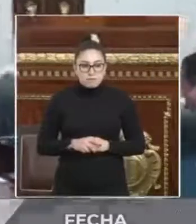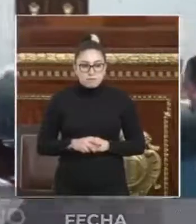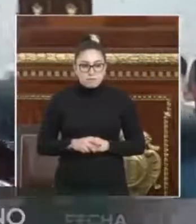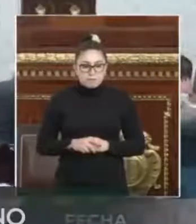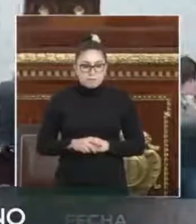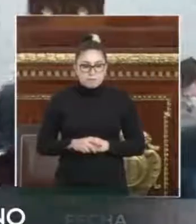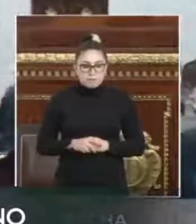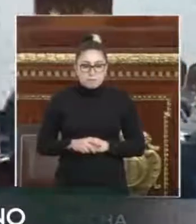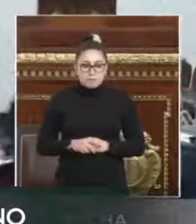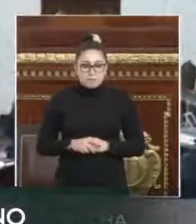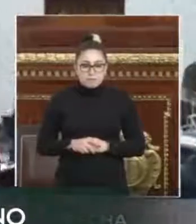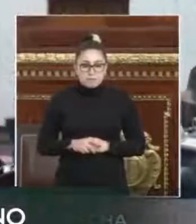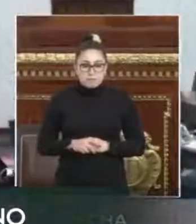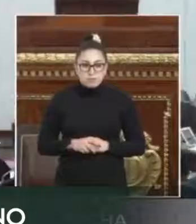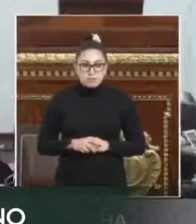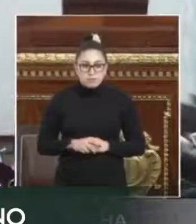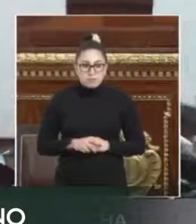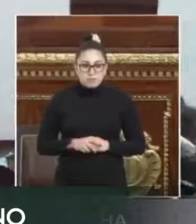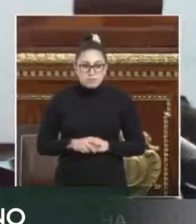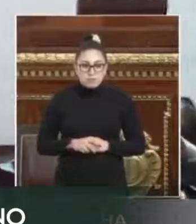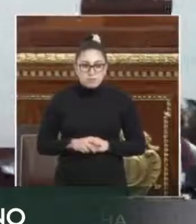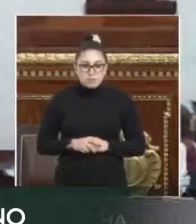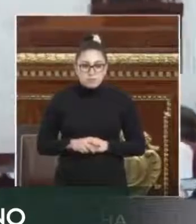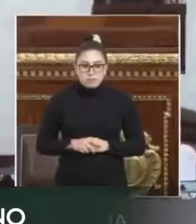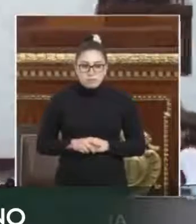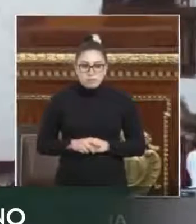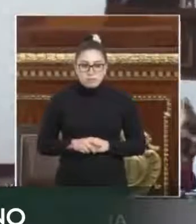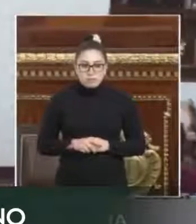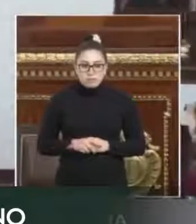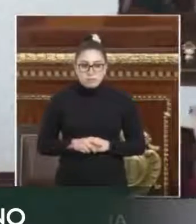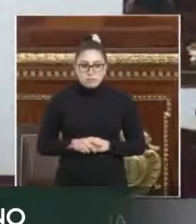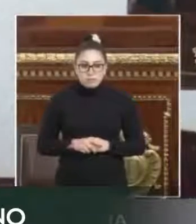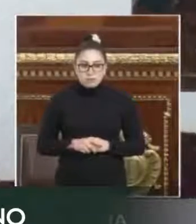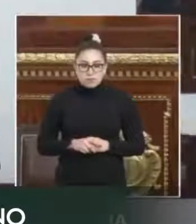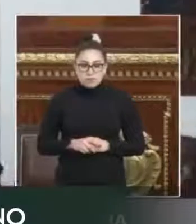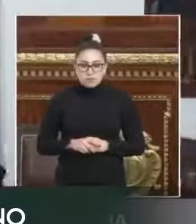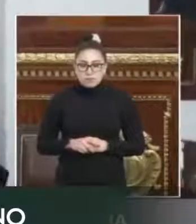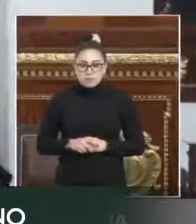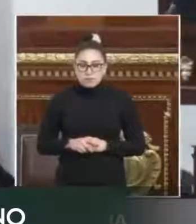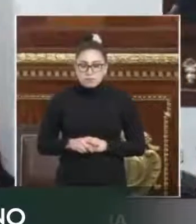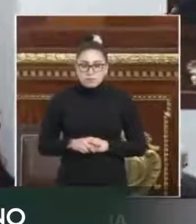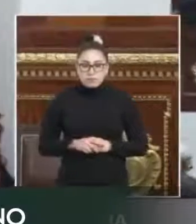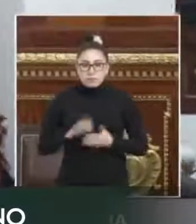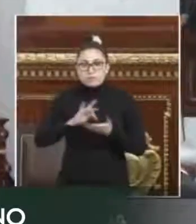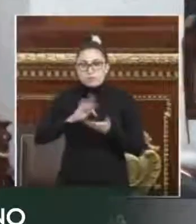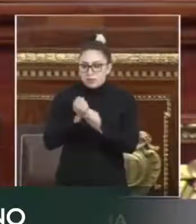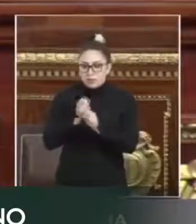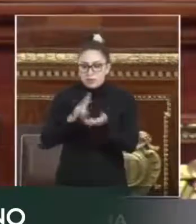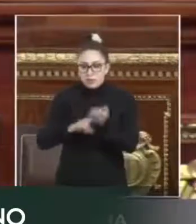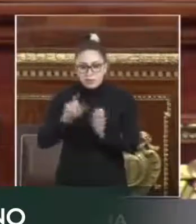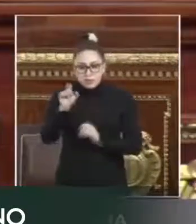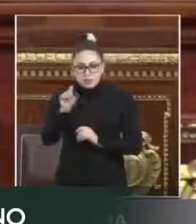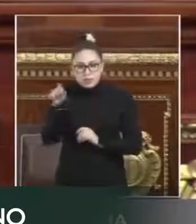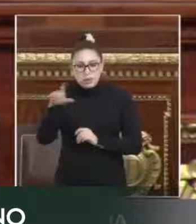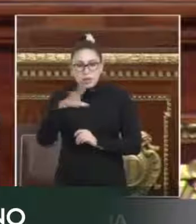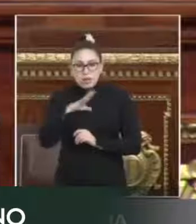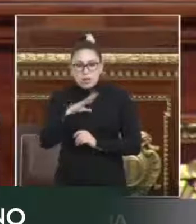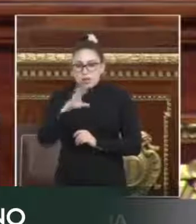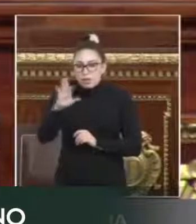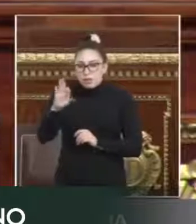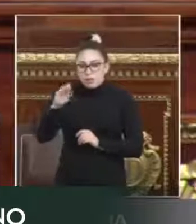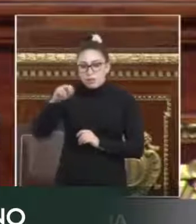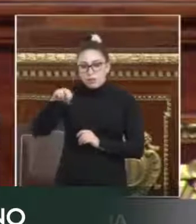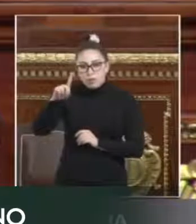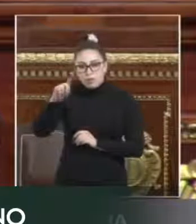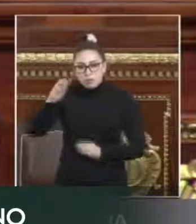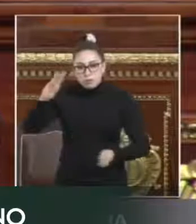Los diputados Jesús Sesma y Martín Padilla llamaron a inspeccionar el Gran Santuario México Jaguar Negro Tigre Blanco o Black Jaguar White